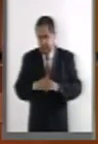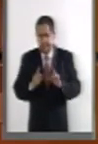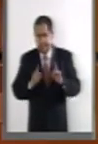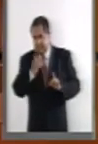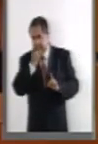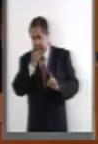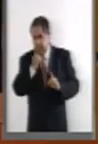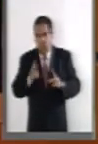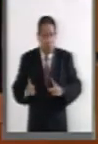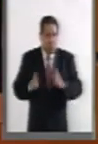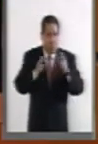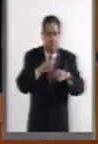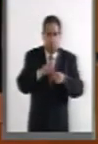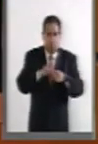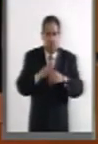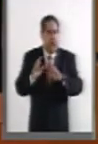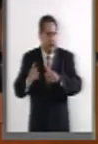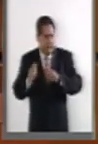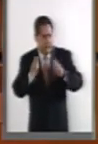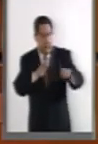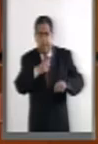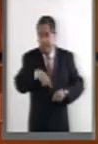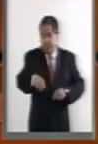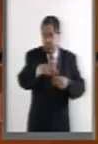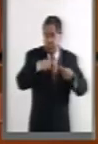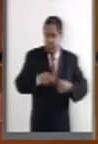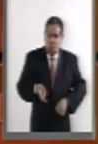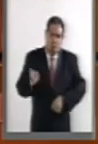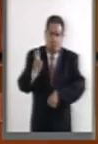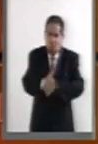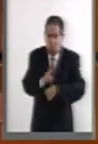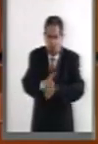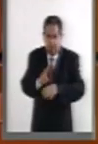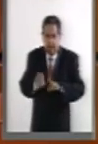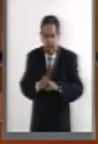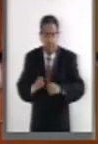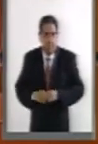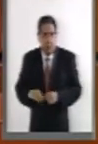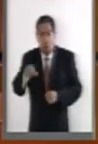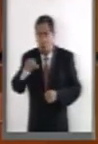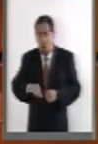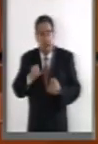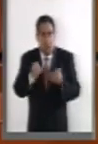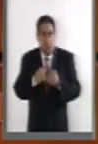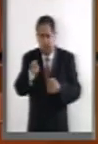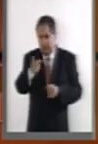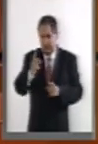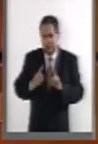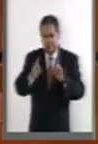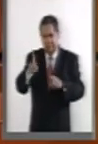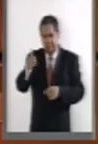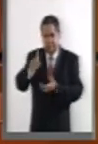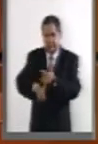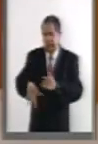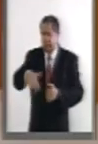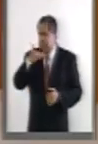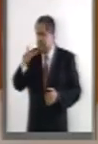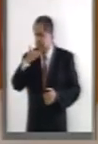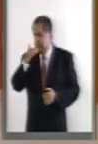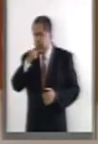de que se robaban los votos, pues había que poner a los ciudadanos a cuidarlos. Hoy, que la sospecha está en que la